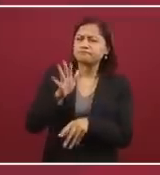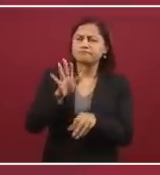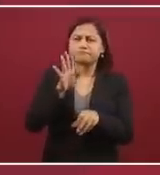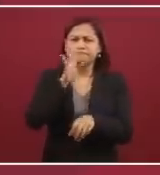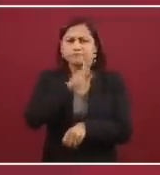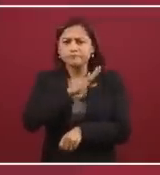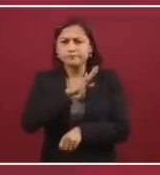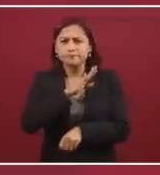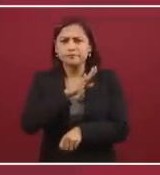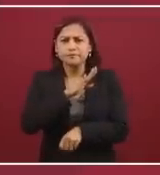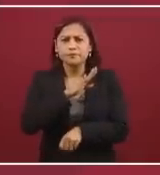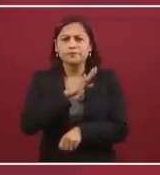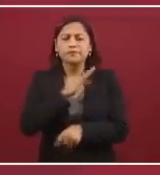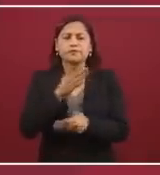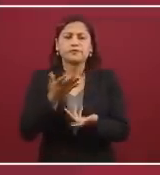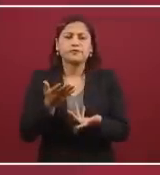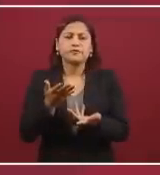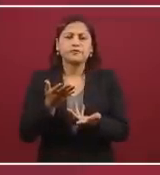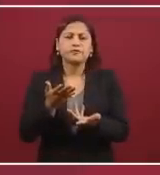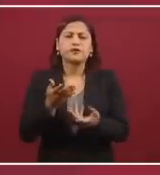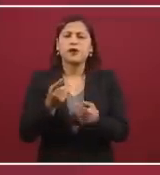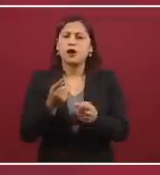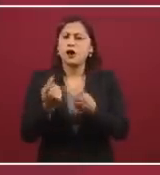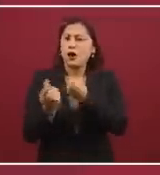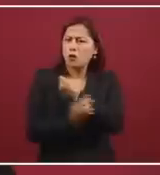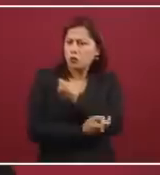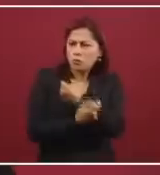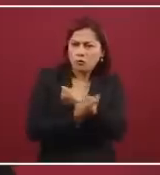y con la utilización de robots